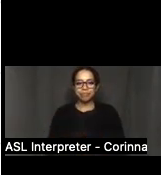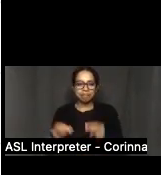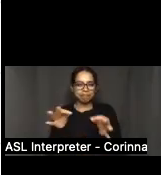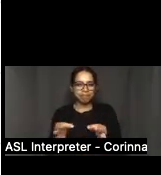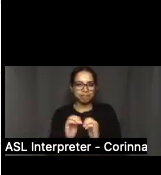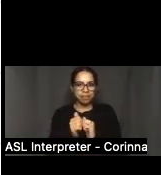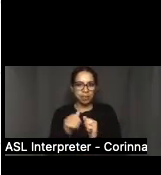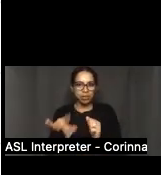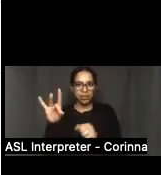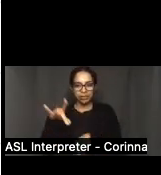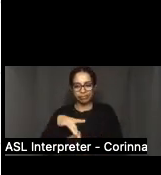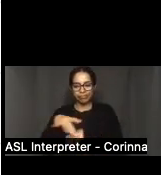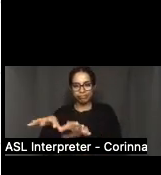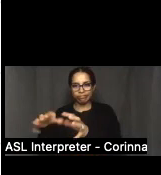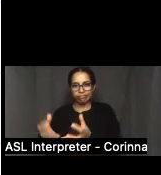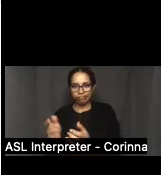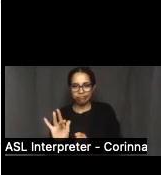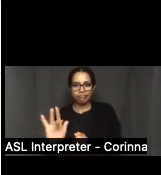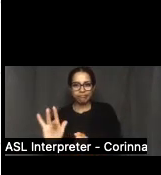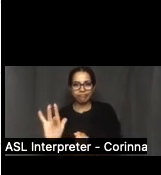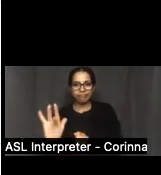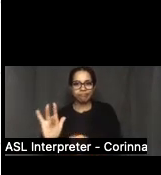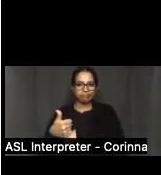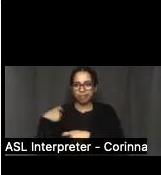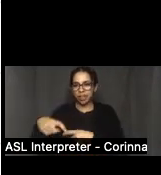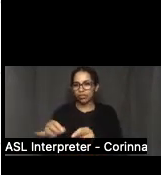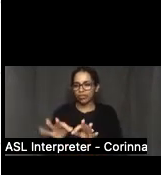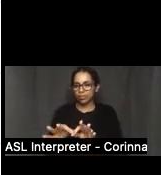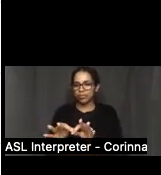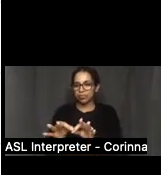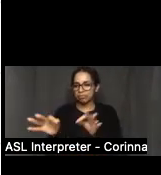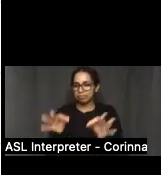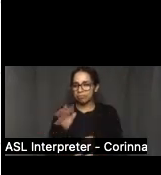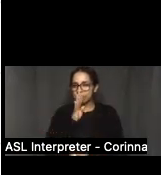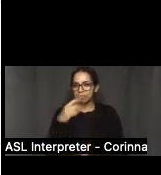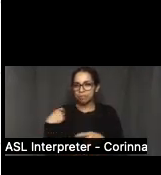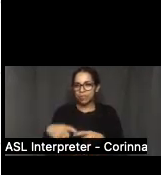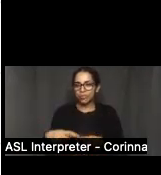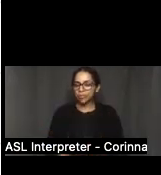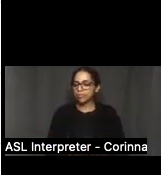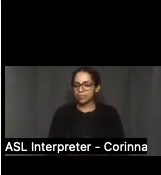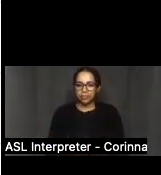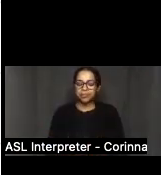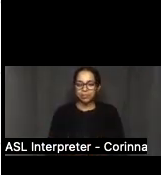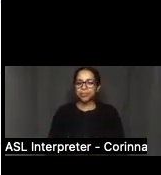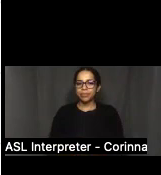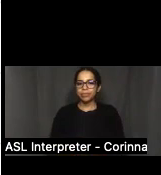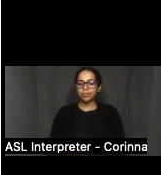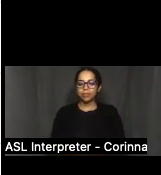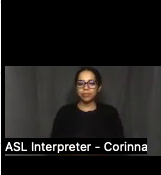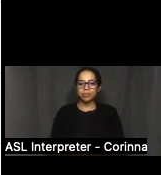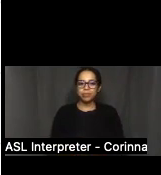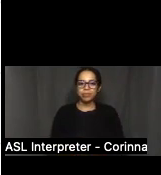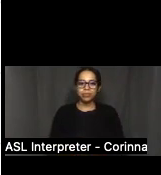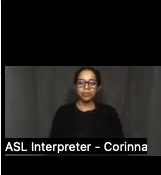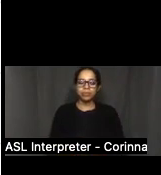botones para el micrófono, para el video, para el chat, etc. Cuando vean ese botoncito aparecer, hagan clic en él y seleccionen inglés o español como el idioma en el que van a estar